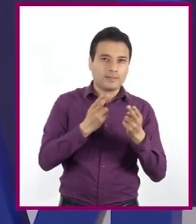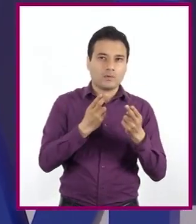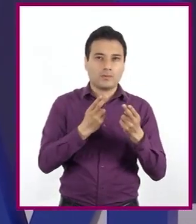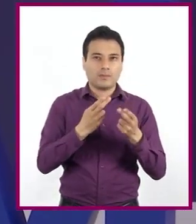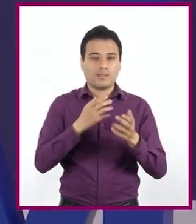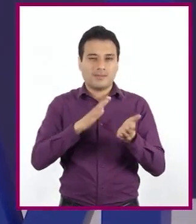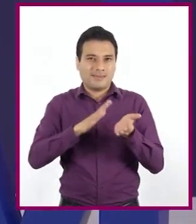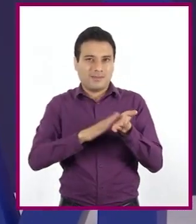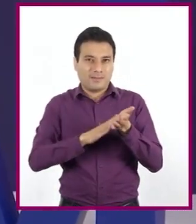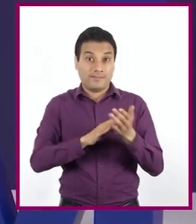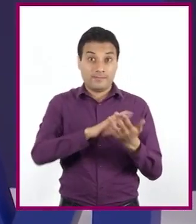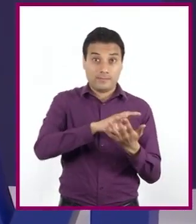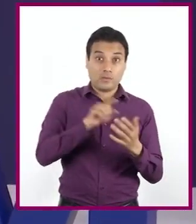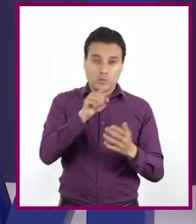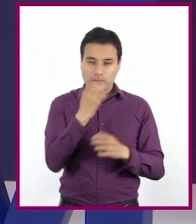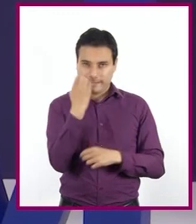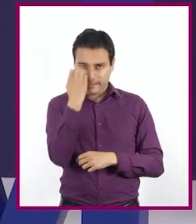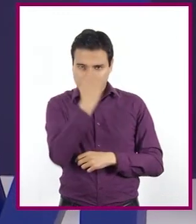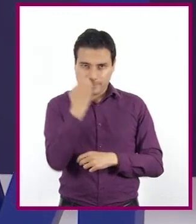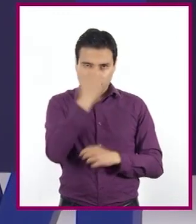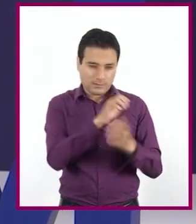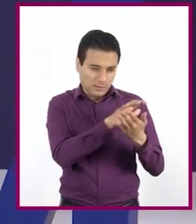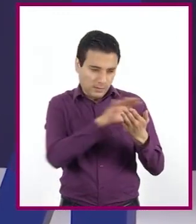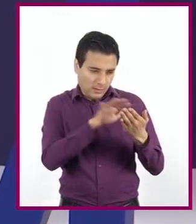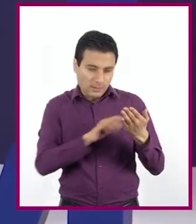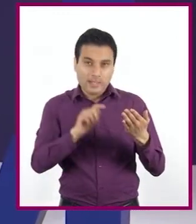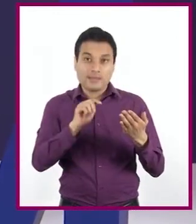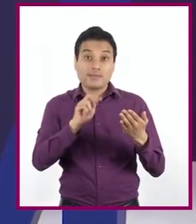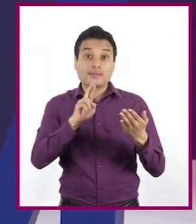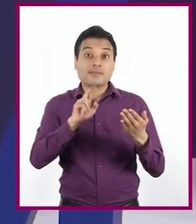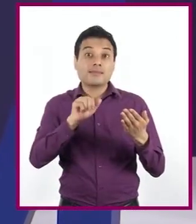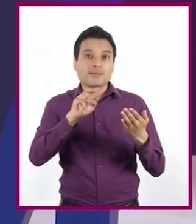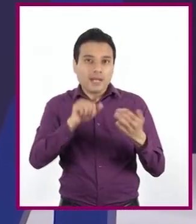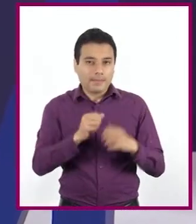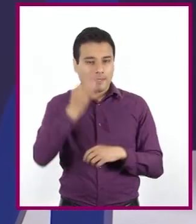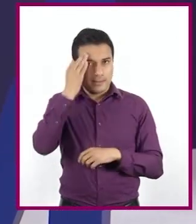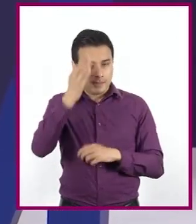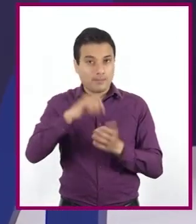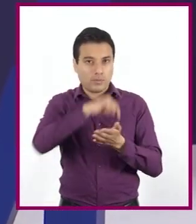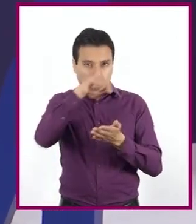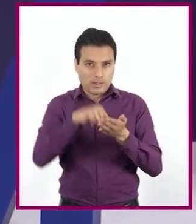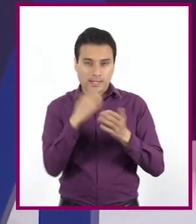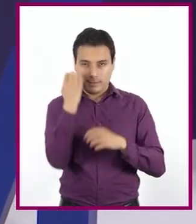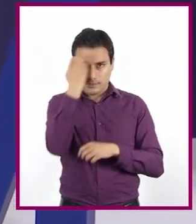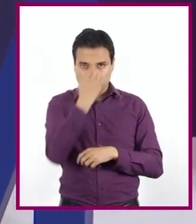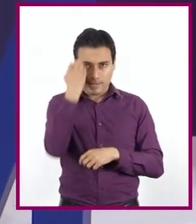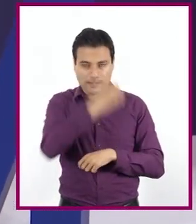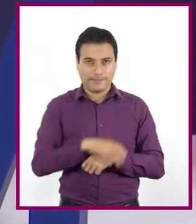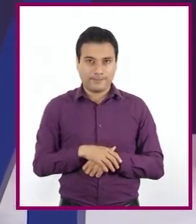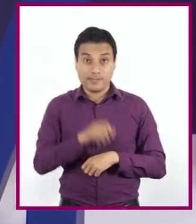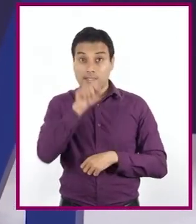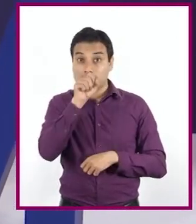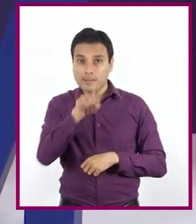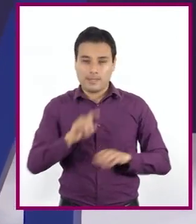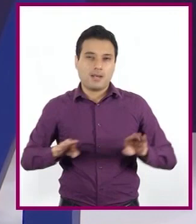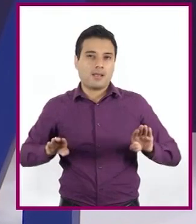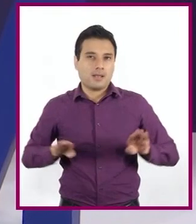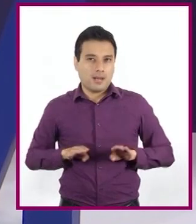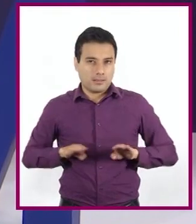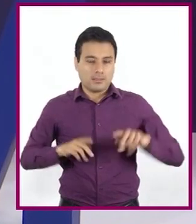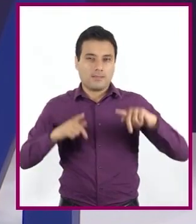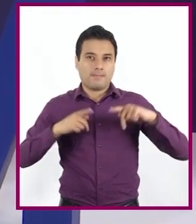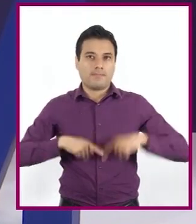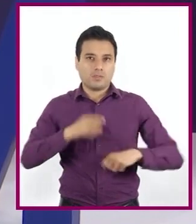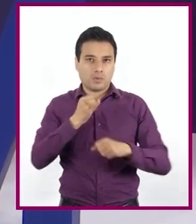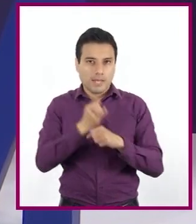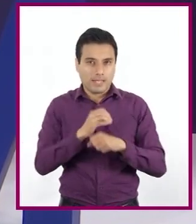requiere analizar la trama e identificar los elementos de tiempo y espacio. Sí, también las características de los